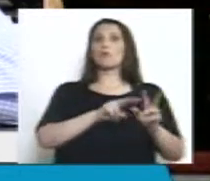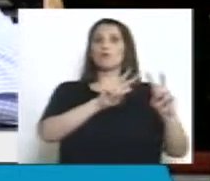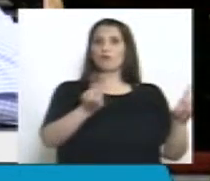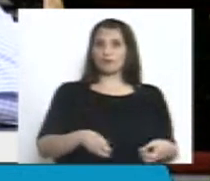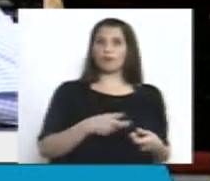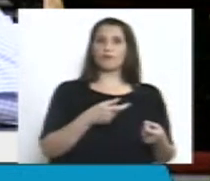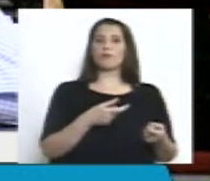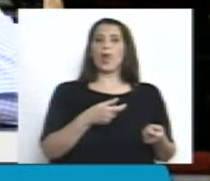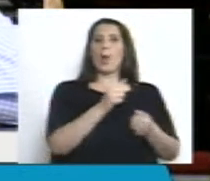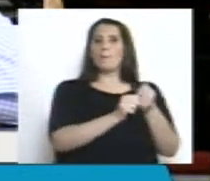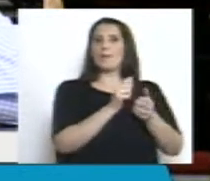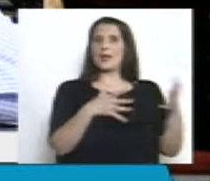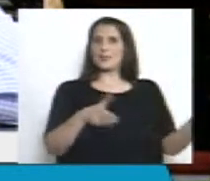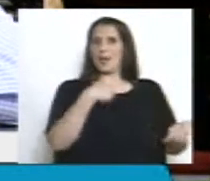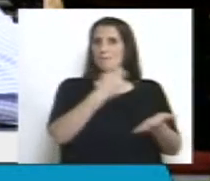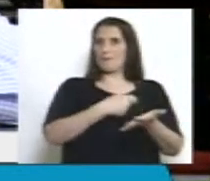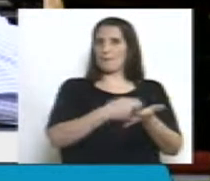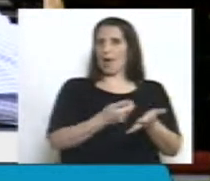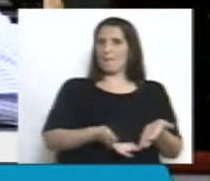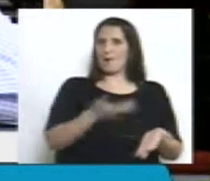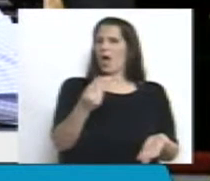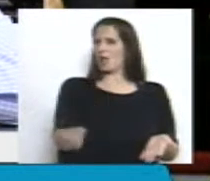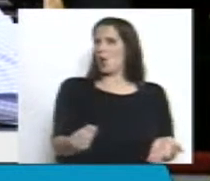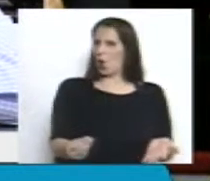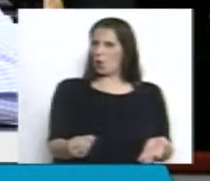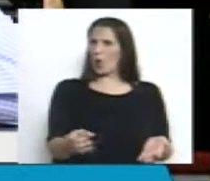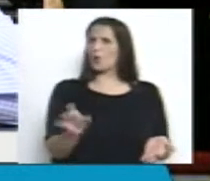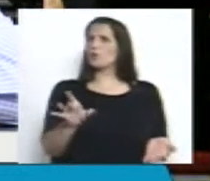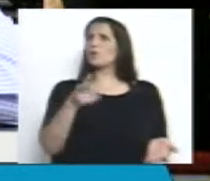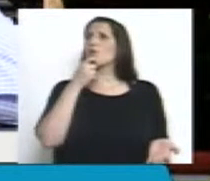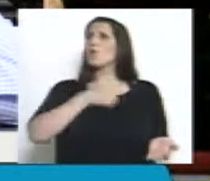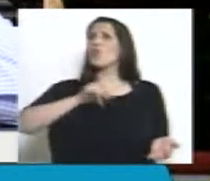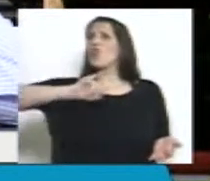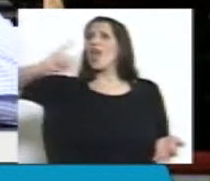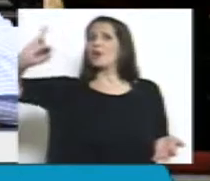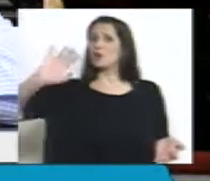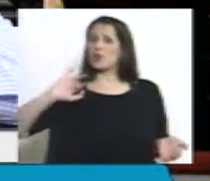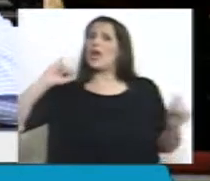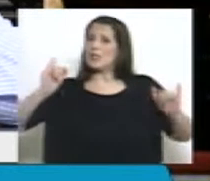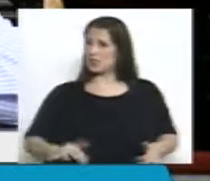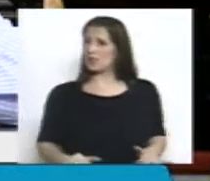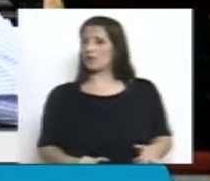tributaria a las grandes empresas es si denuncian el pacto fiscal.